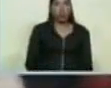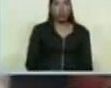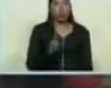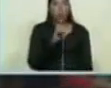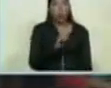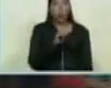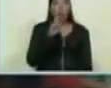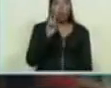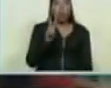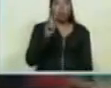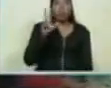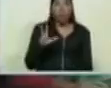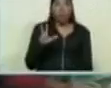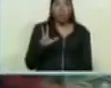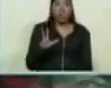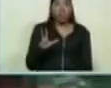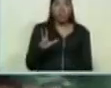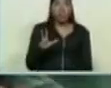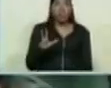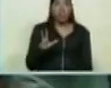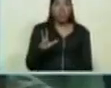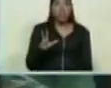tres, uno, dos y tres.